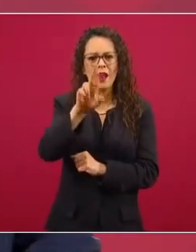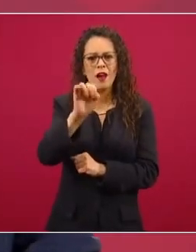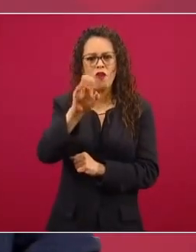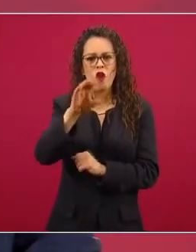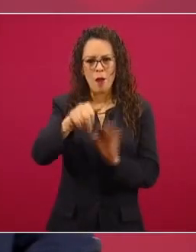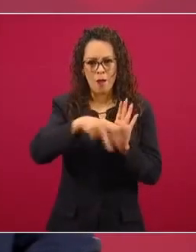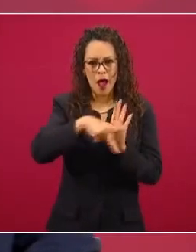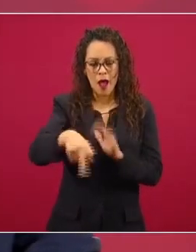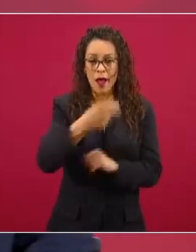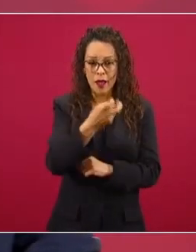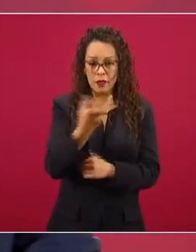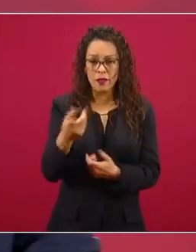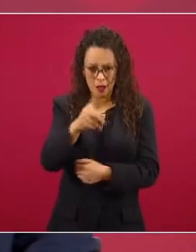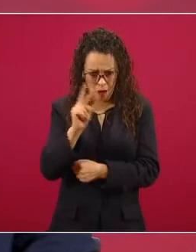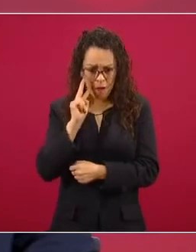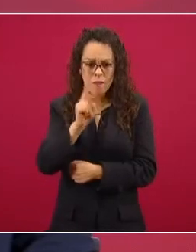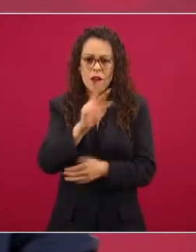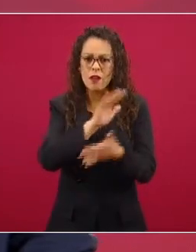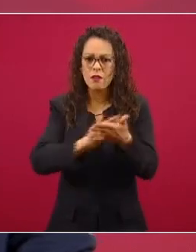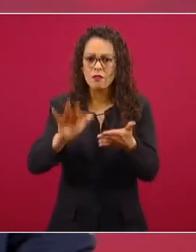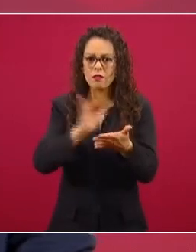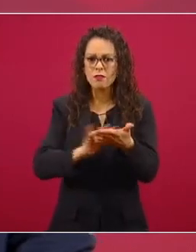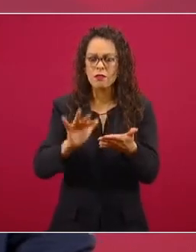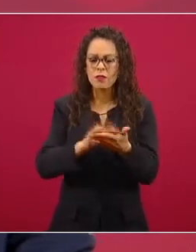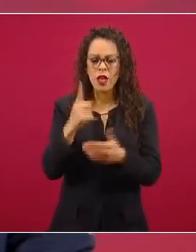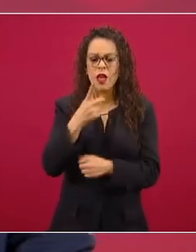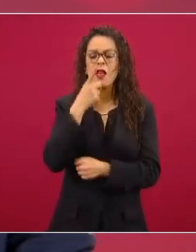lo que manejaron,